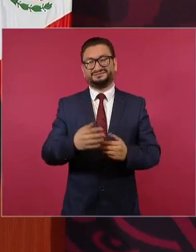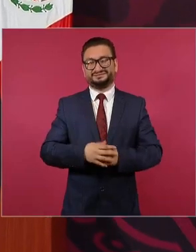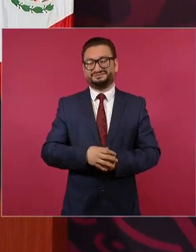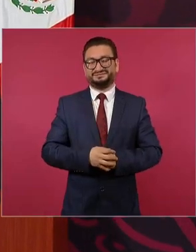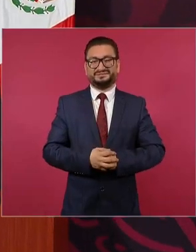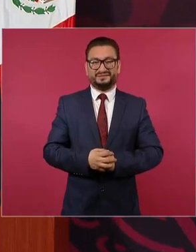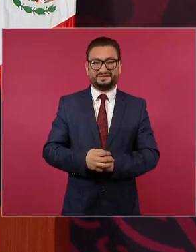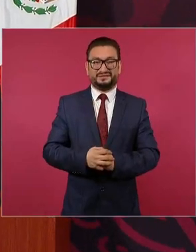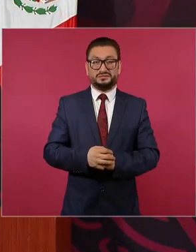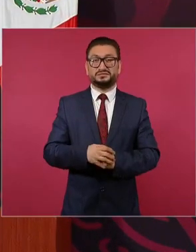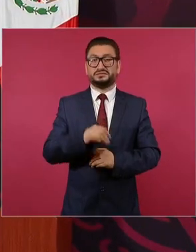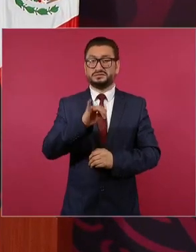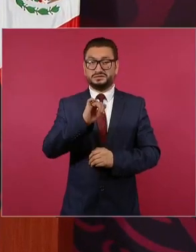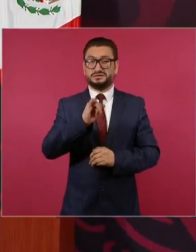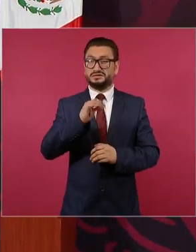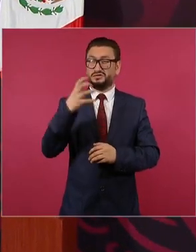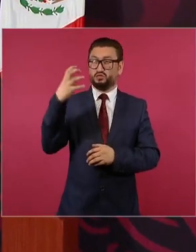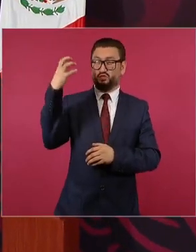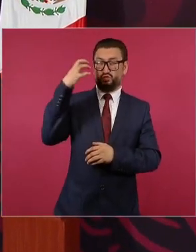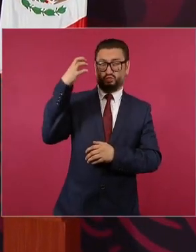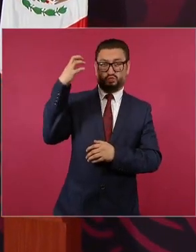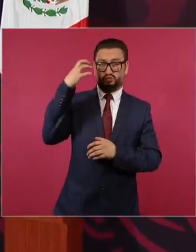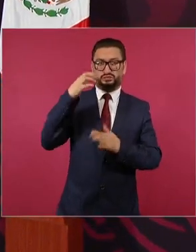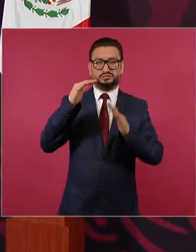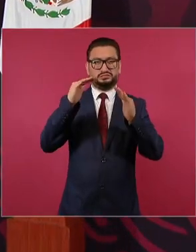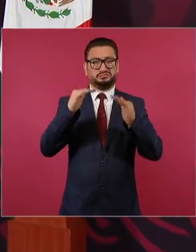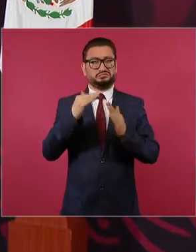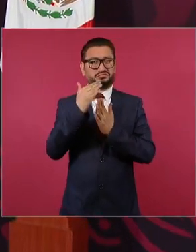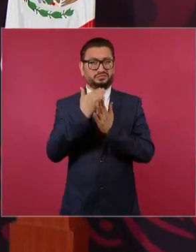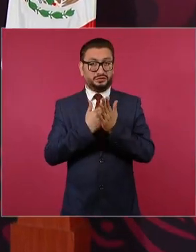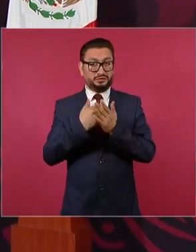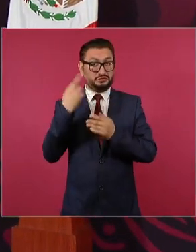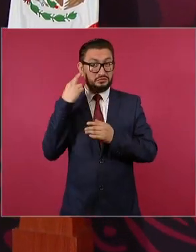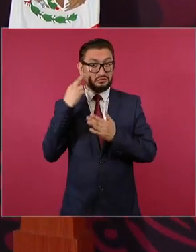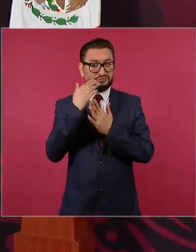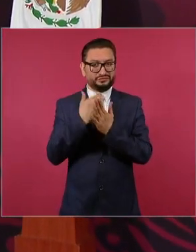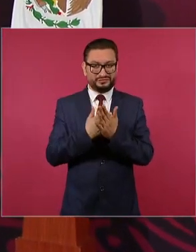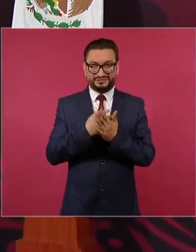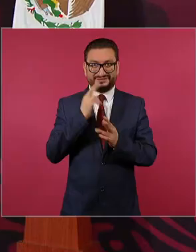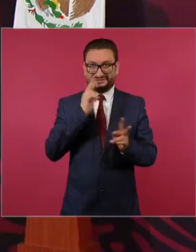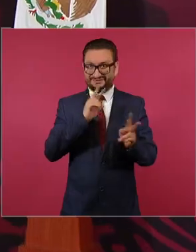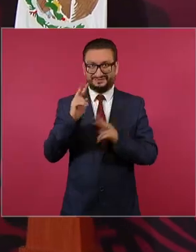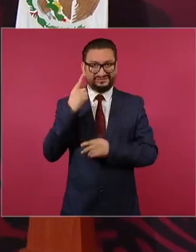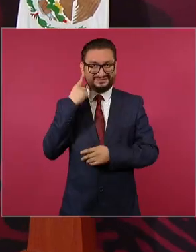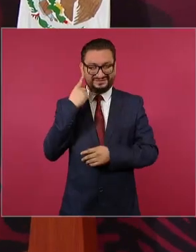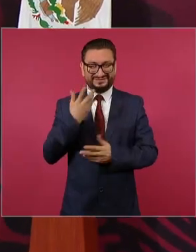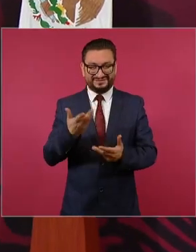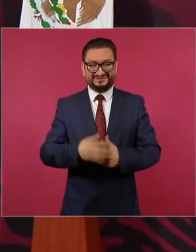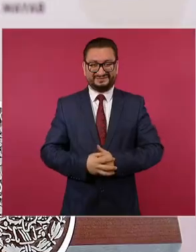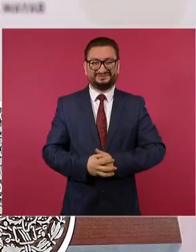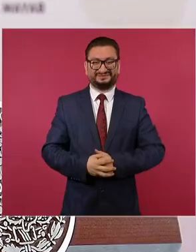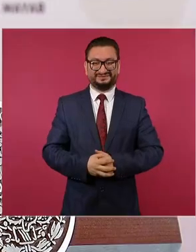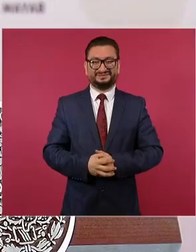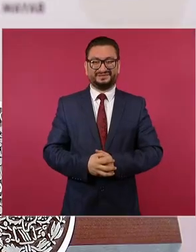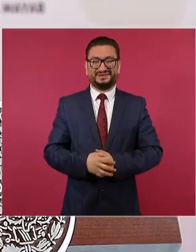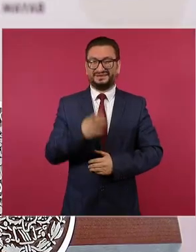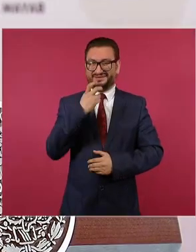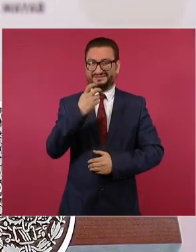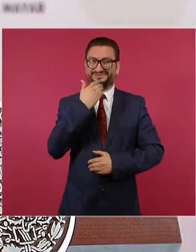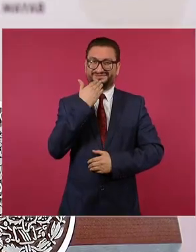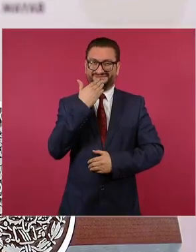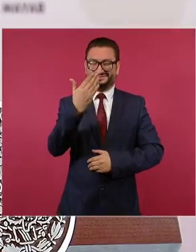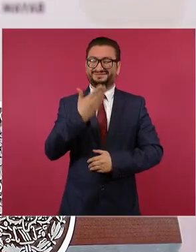ya hay menos calor y menos ruido. ¿No se han dado cuenta? Eso es muy